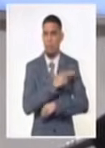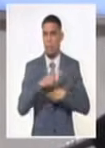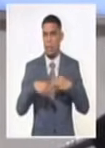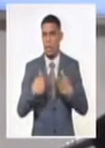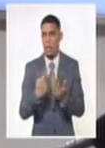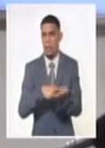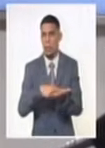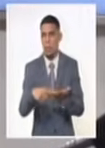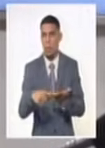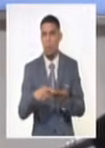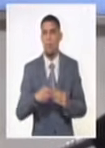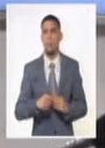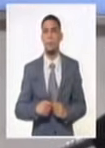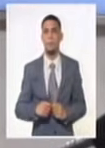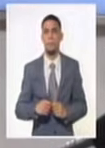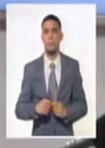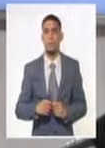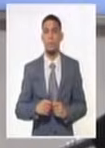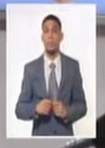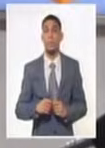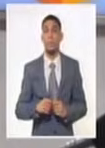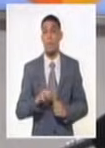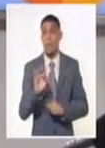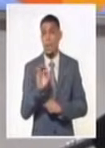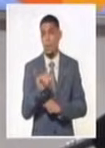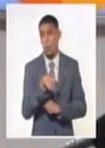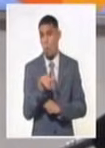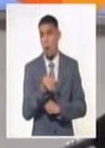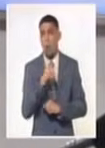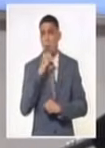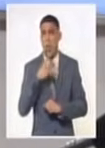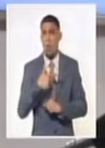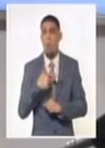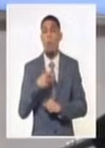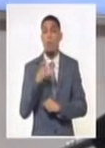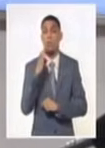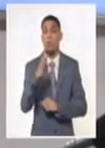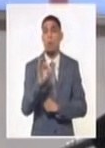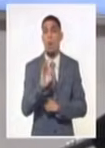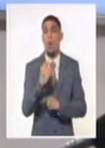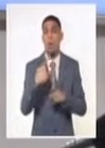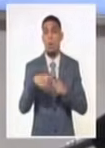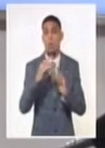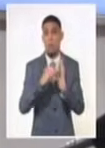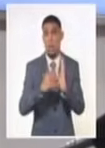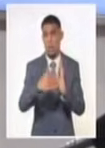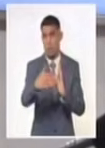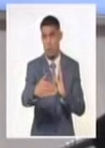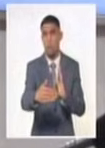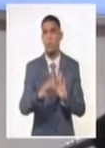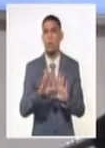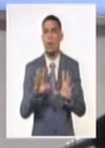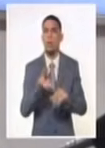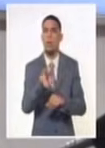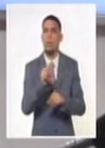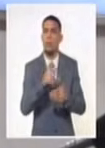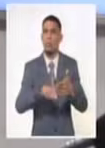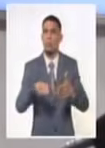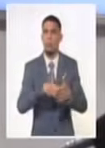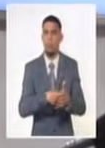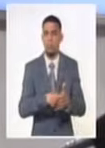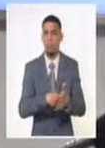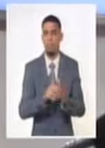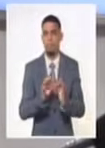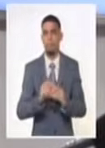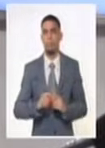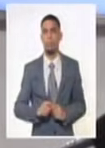más de un mes, qué cosas se van a mantener y cuáles tienen entonces ya que readecuarse con a lo que queda, porque bueno,